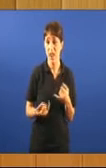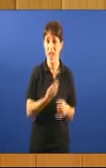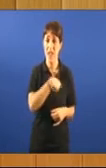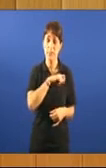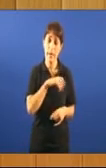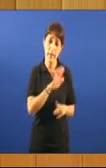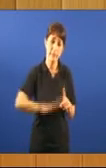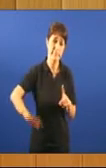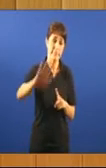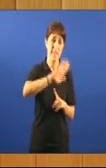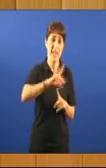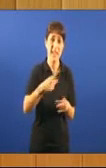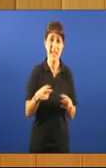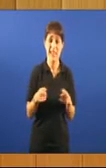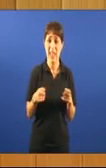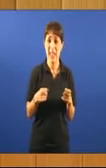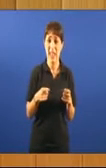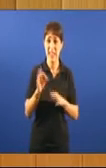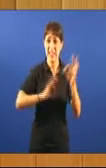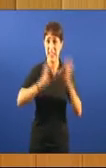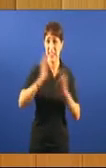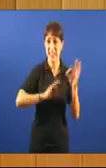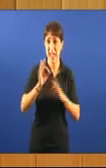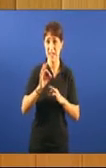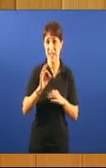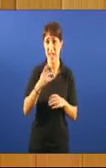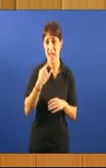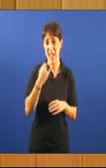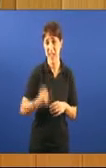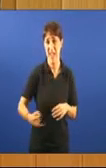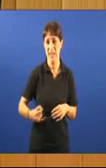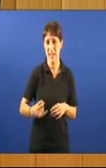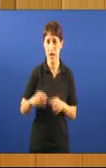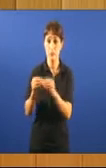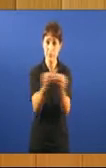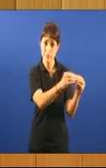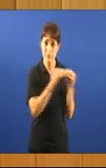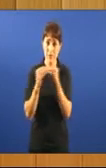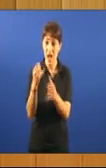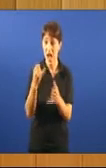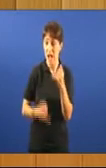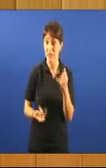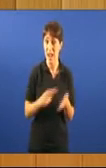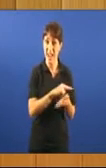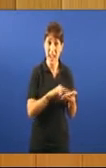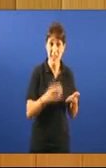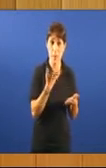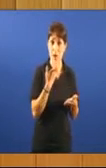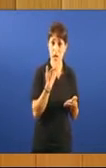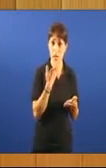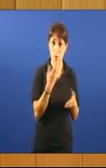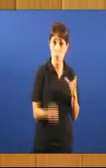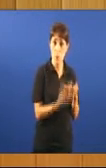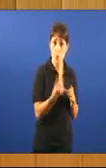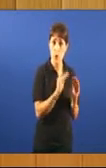que Galiza poida extraer beneficios da produción de electricidade. Foi un conservador, o señor Víctor